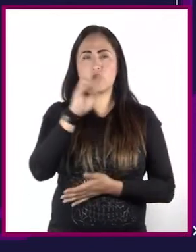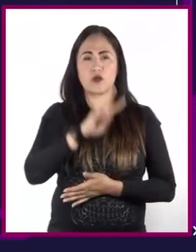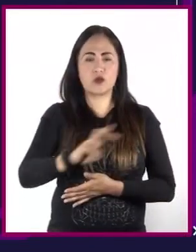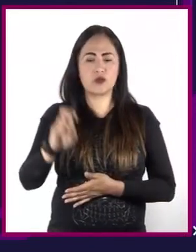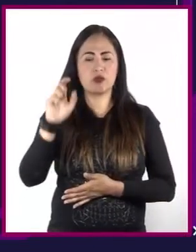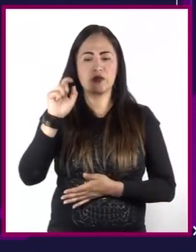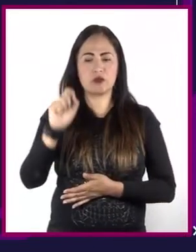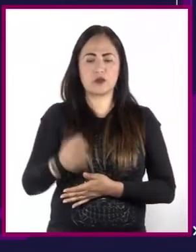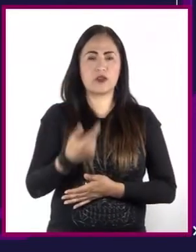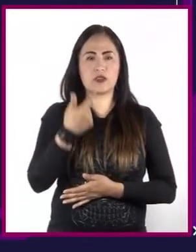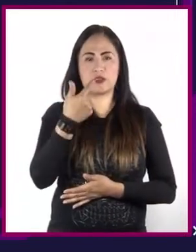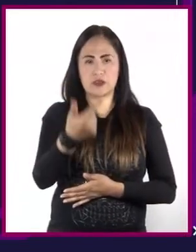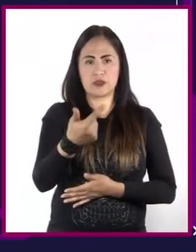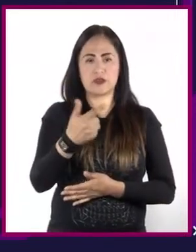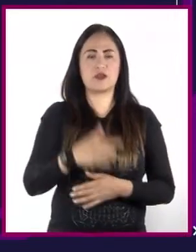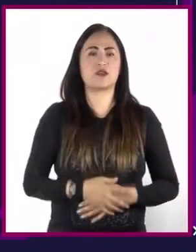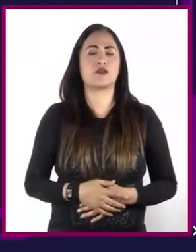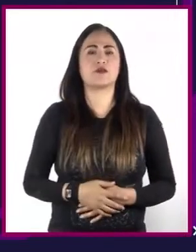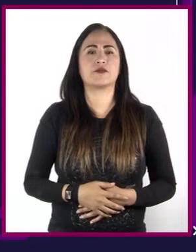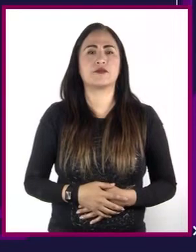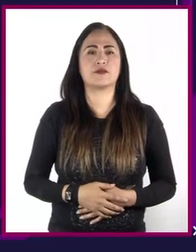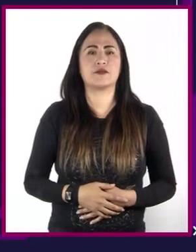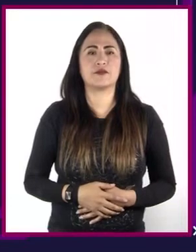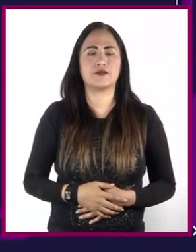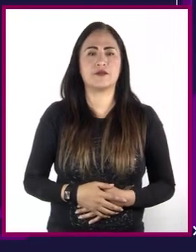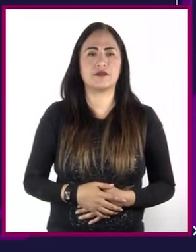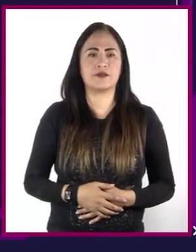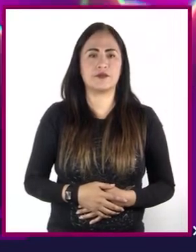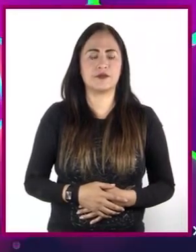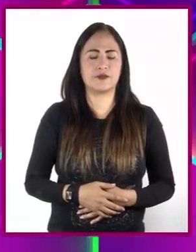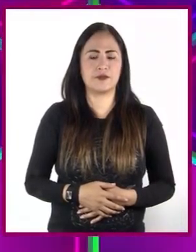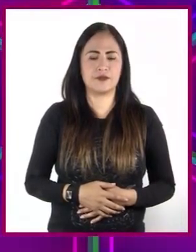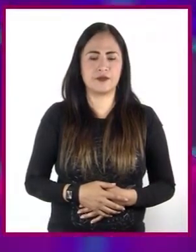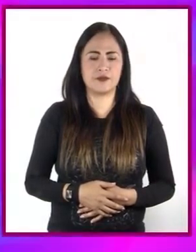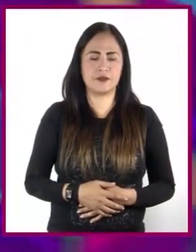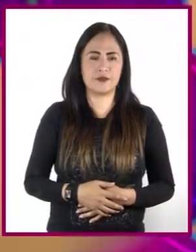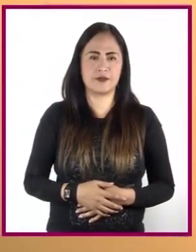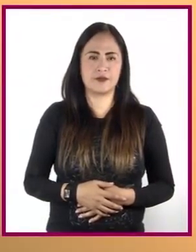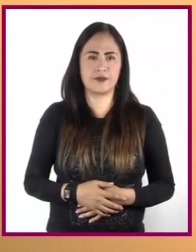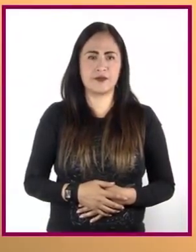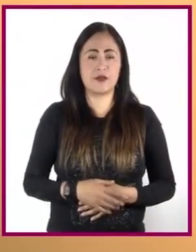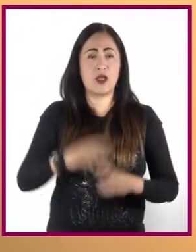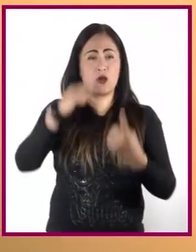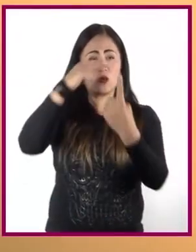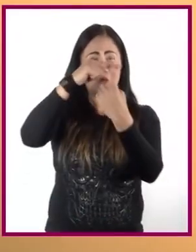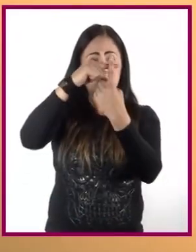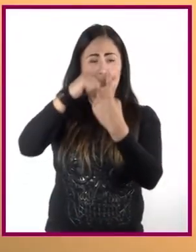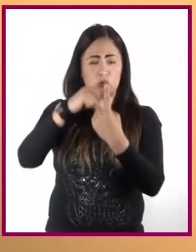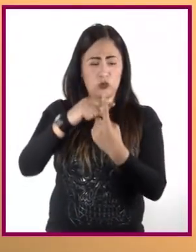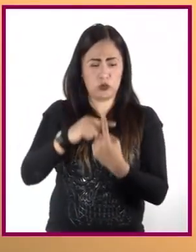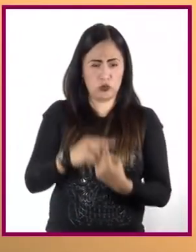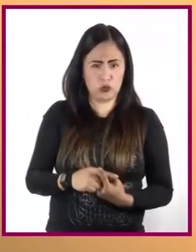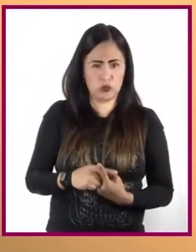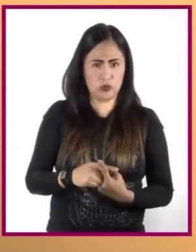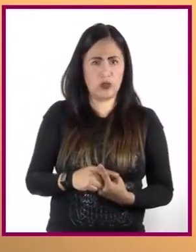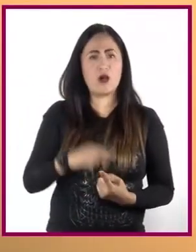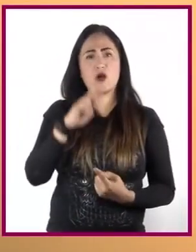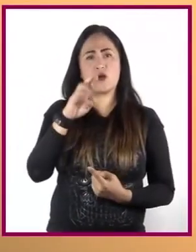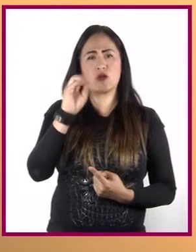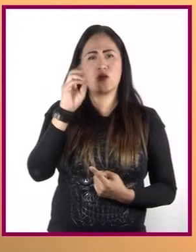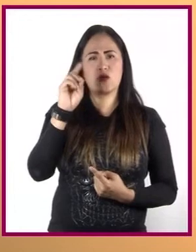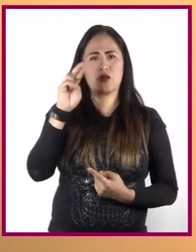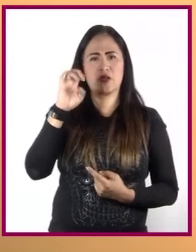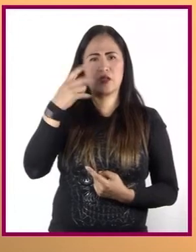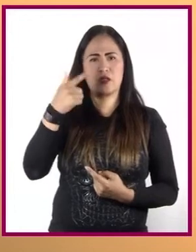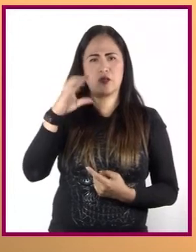aproximadamente igual a 0.227. Sumando estas frecuencias relativas de Rodrigo,